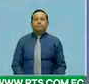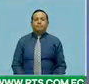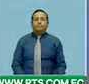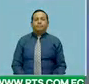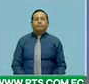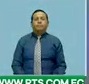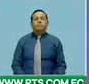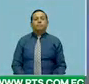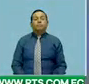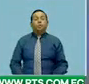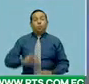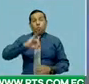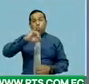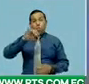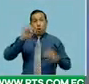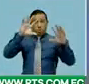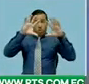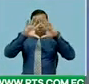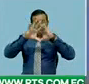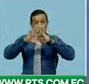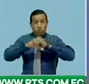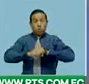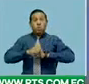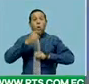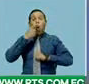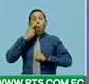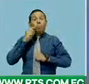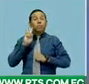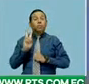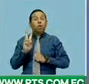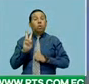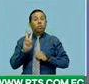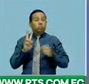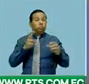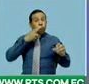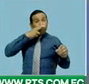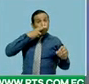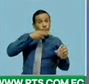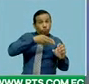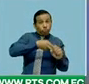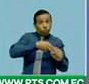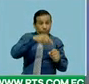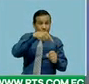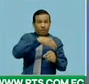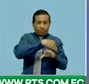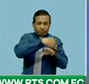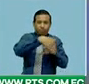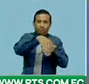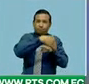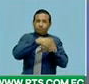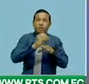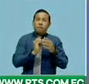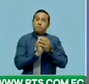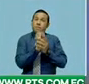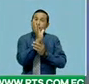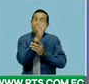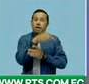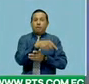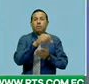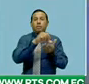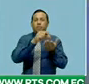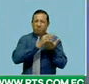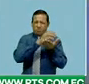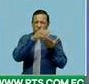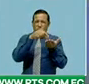Y la madrugada de ese jueves, dos hombres asaltaron a despachadores de una gasolinera ubicada en la vía Milagro Virgen de Fátima, en la provincia